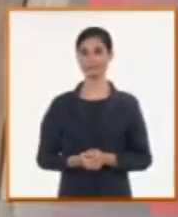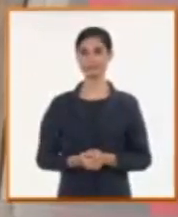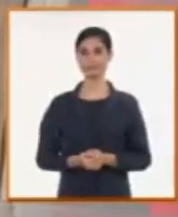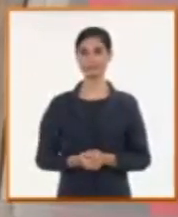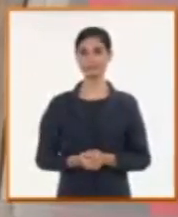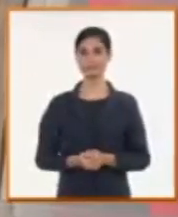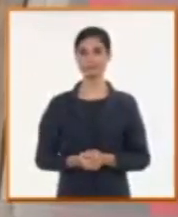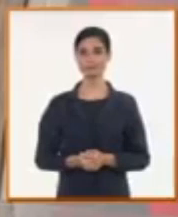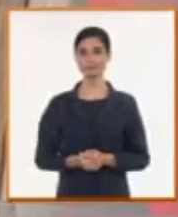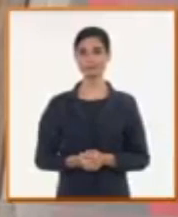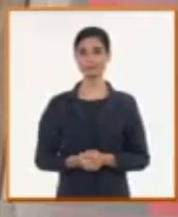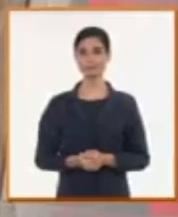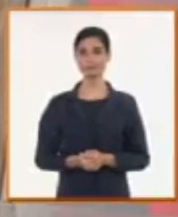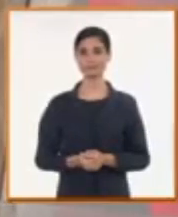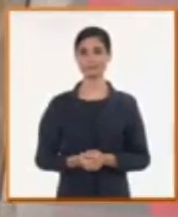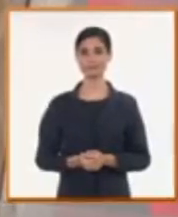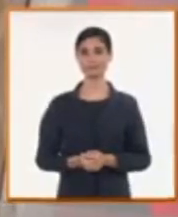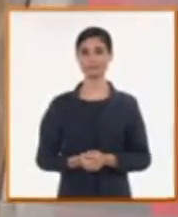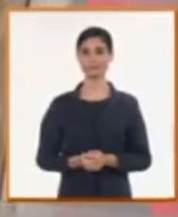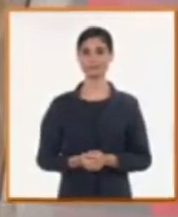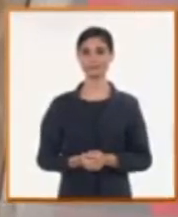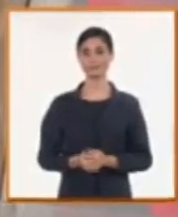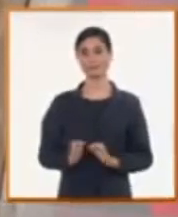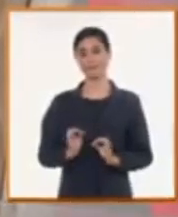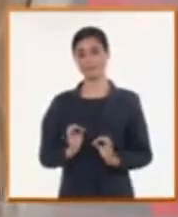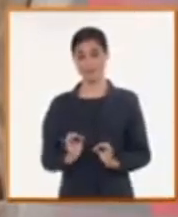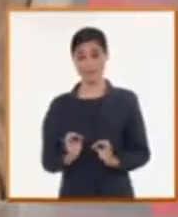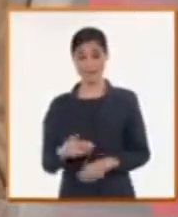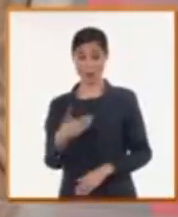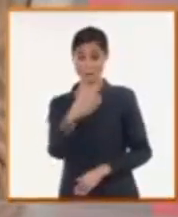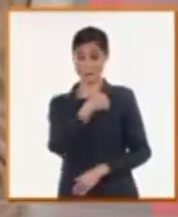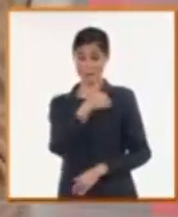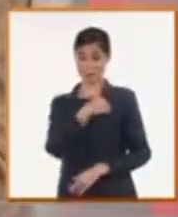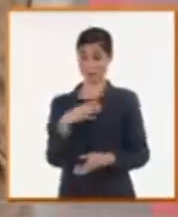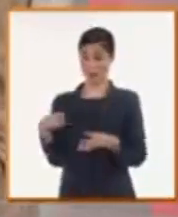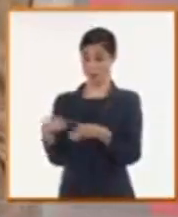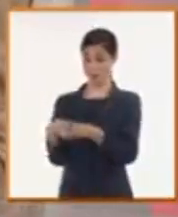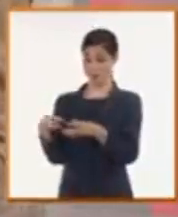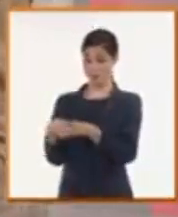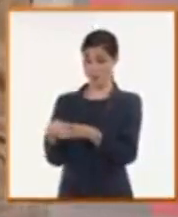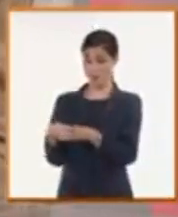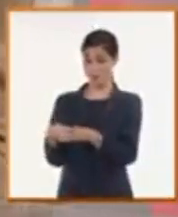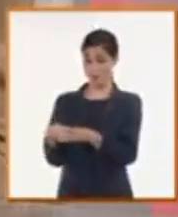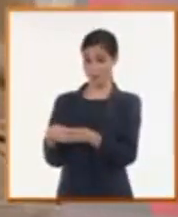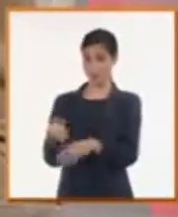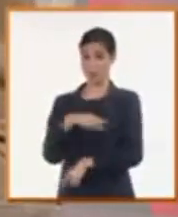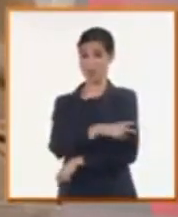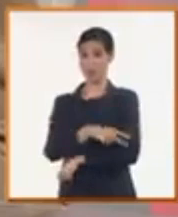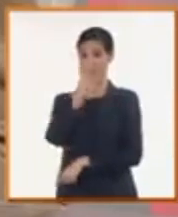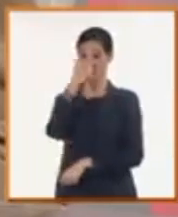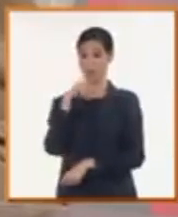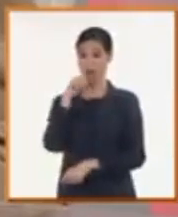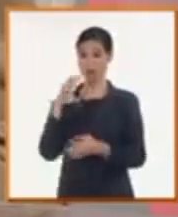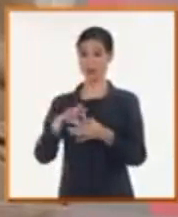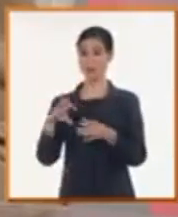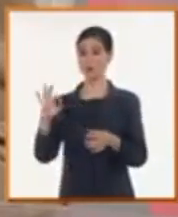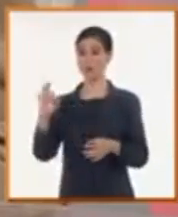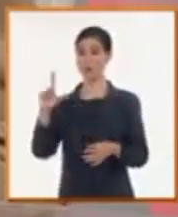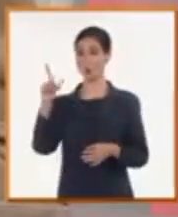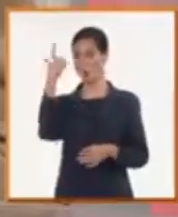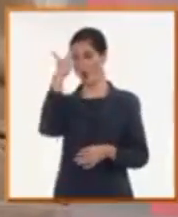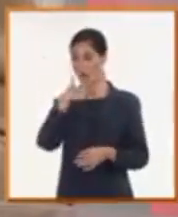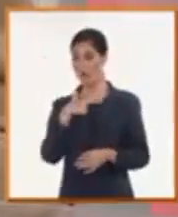los combatientes angolanos empezaron a combatir retirándose de aquel teatro de